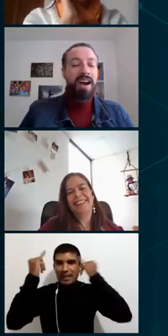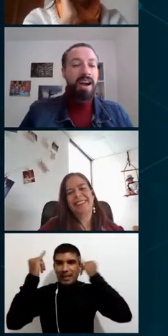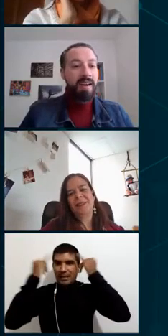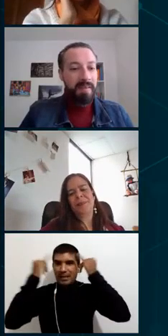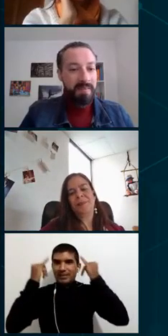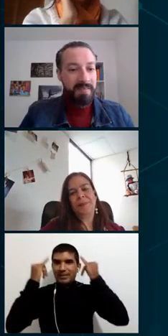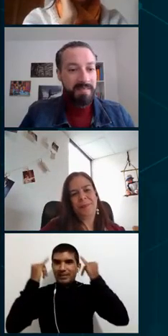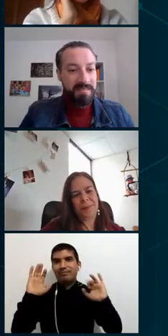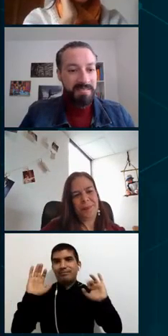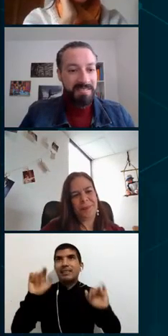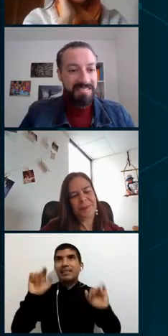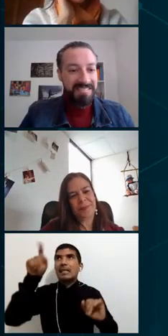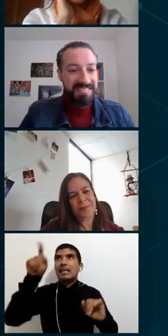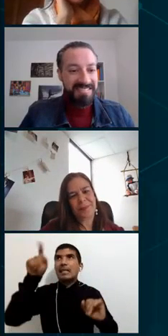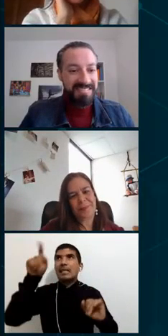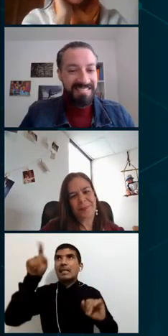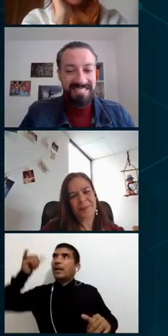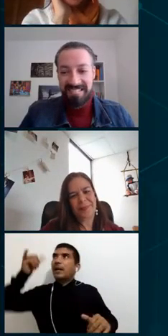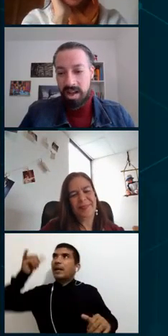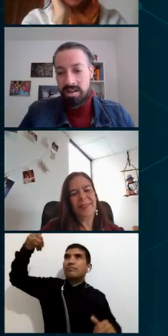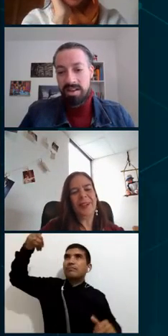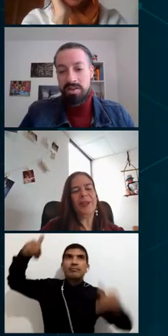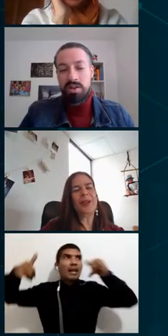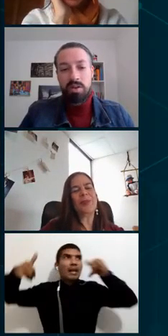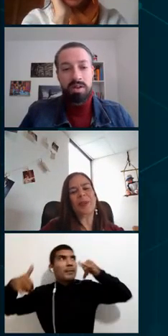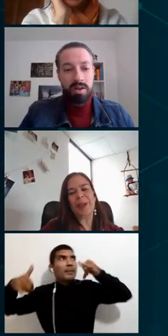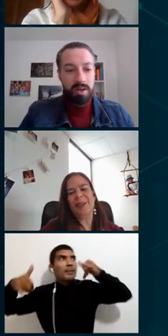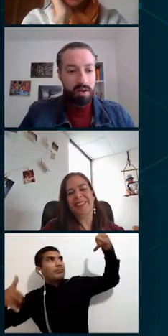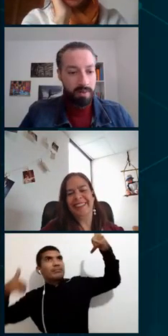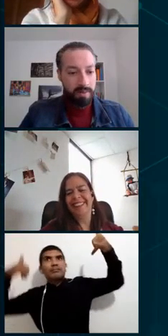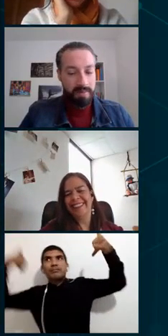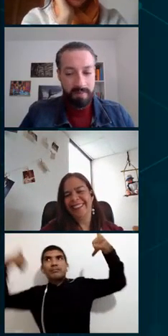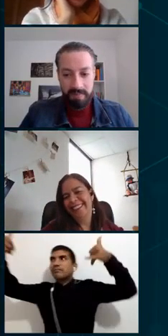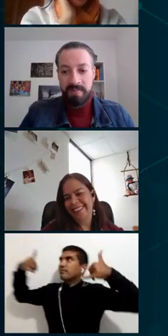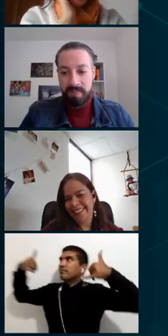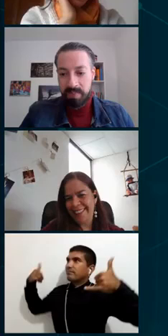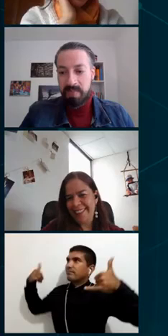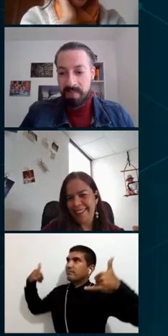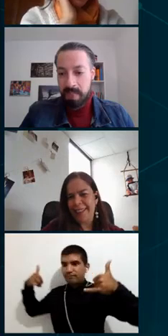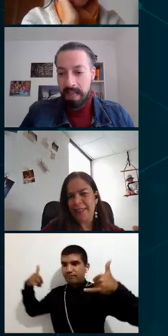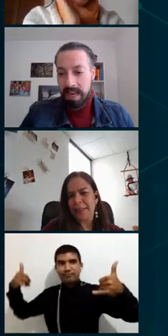En vez del reflector rojo, me quedo con la alarma. No, Dios mío.